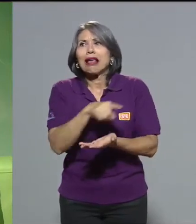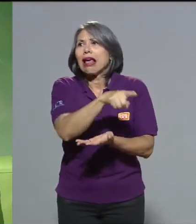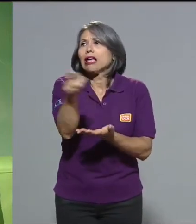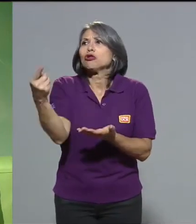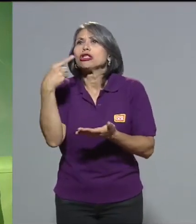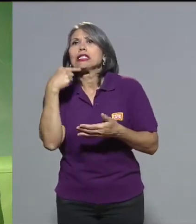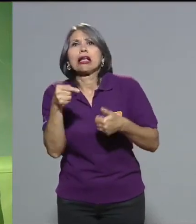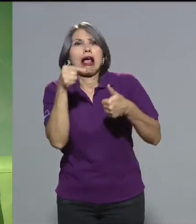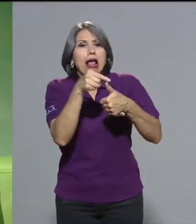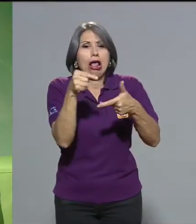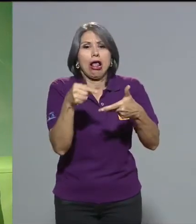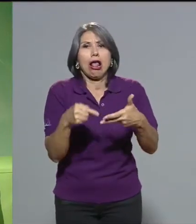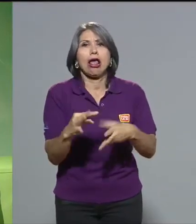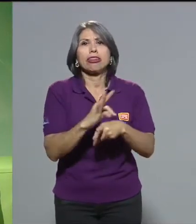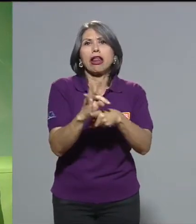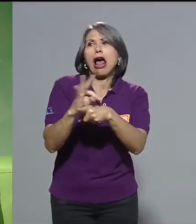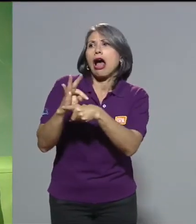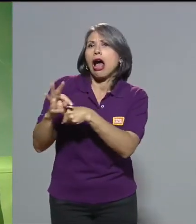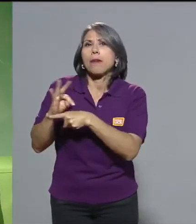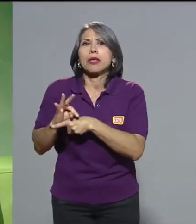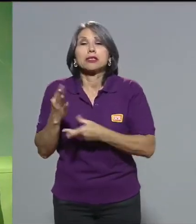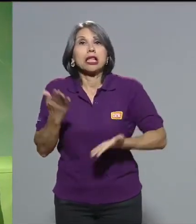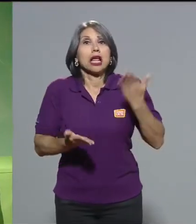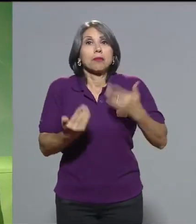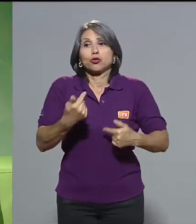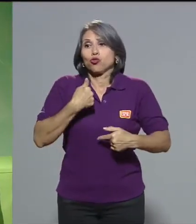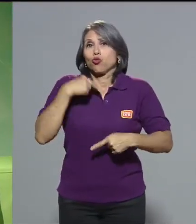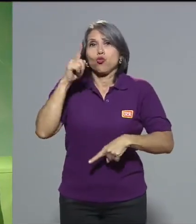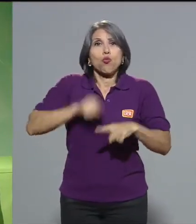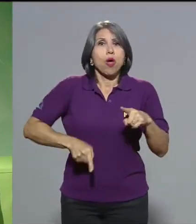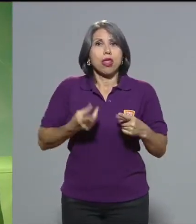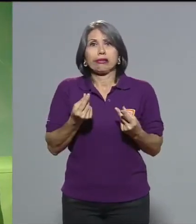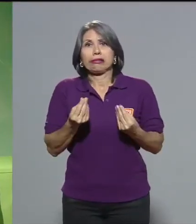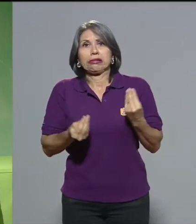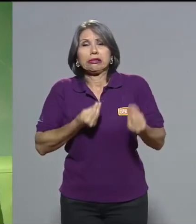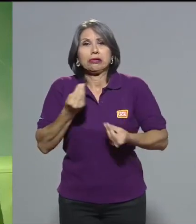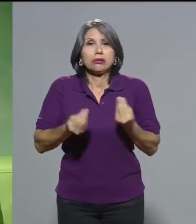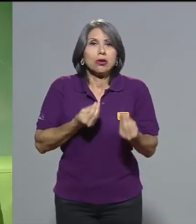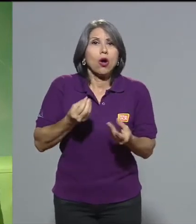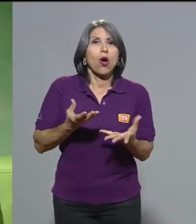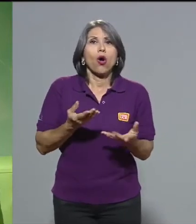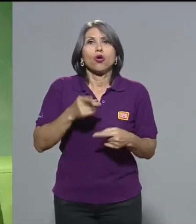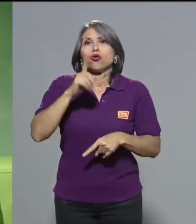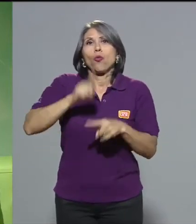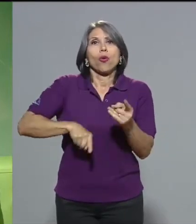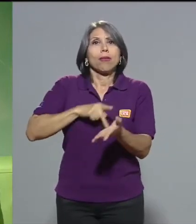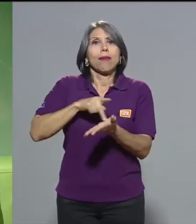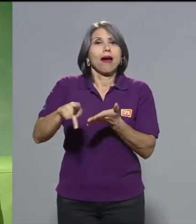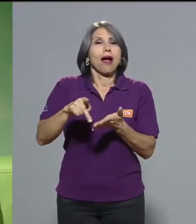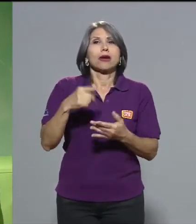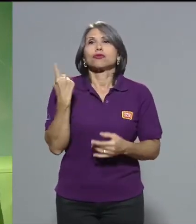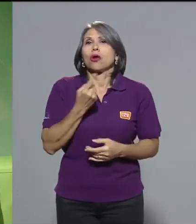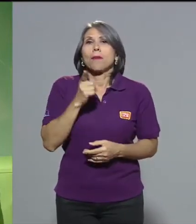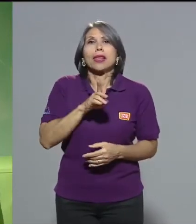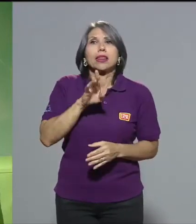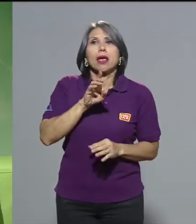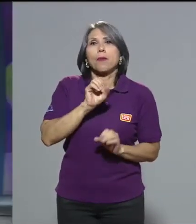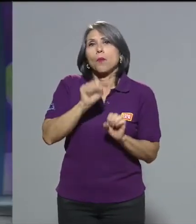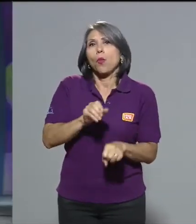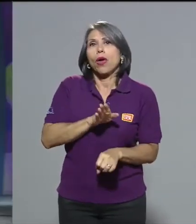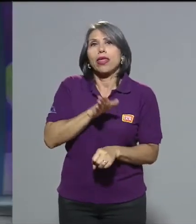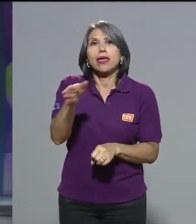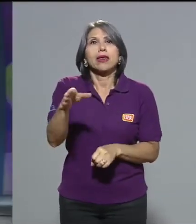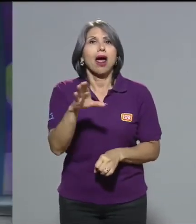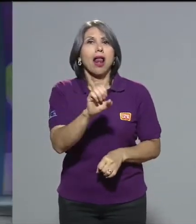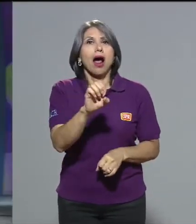pagar todas o no puedes pagar ninguna que esté fuera de lo que ofrece la seguridad social en el país. ¿Qué hago, verdad? En ese